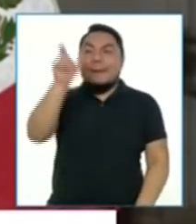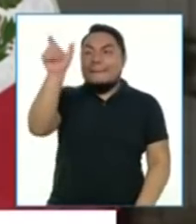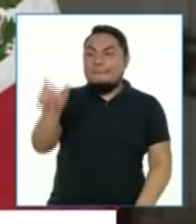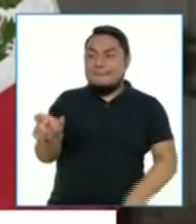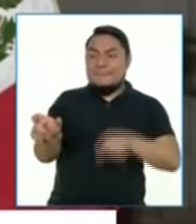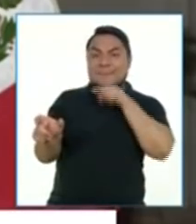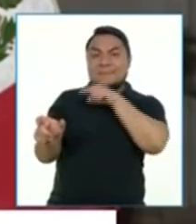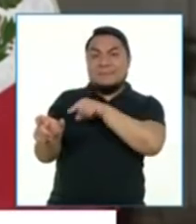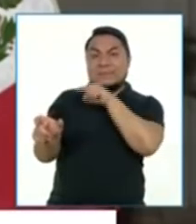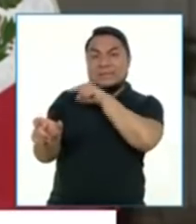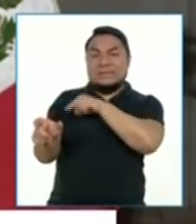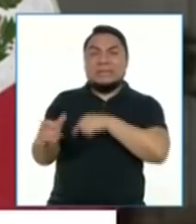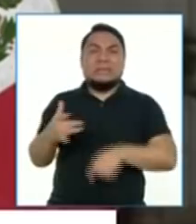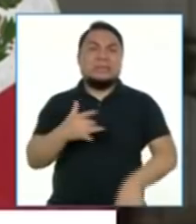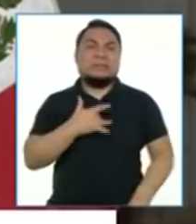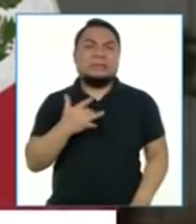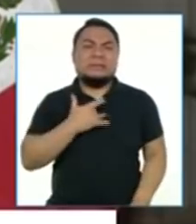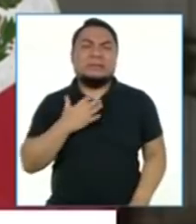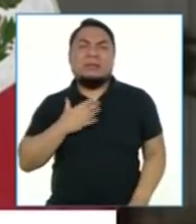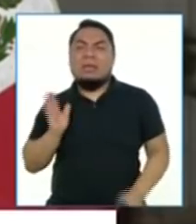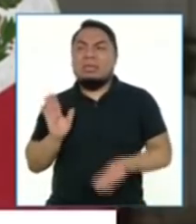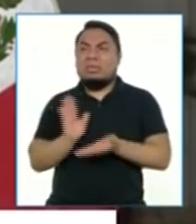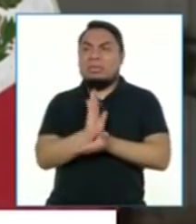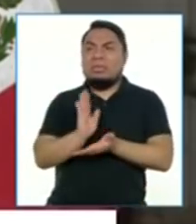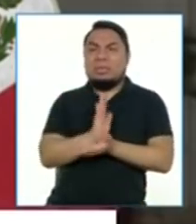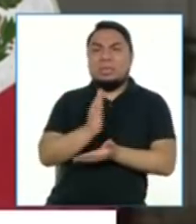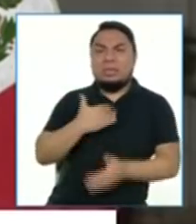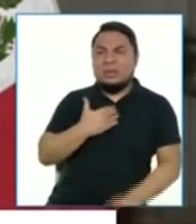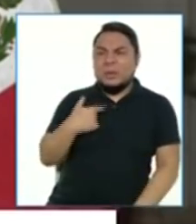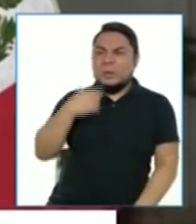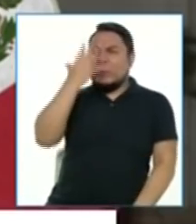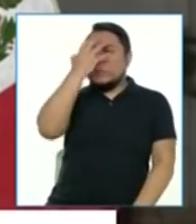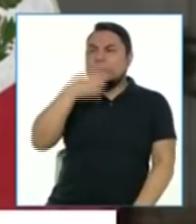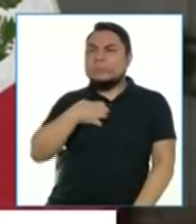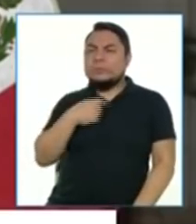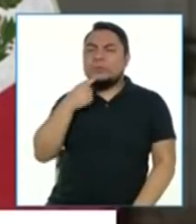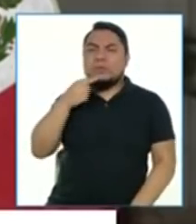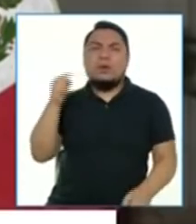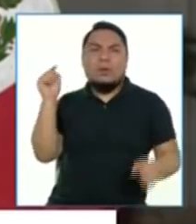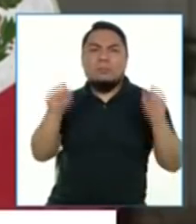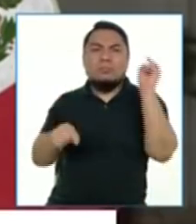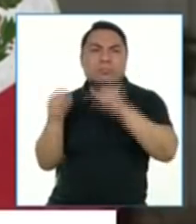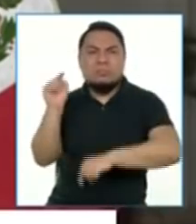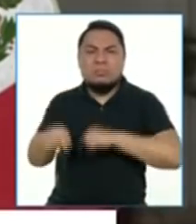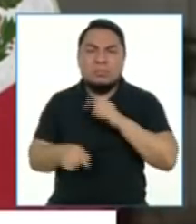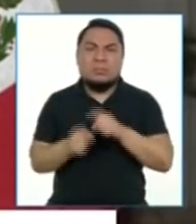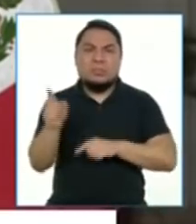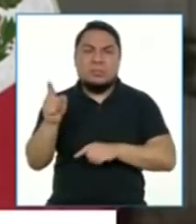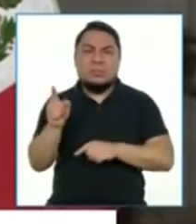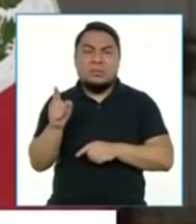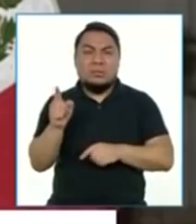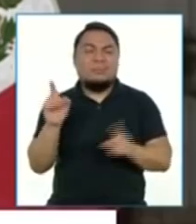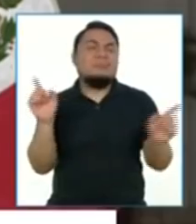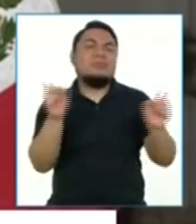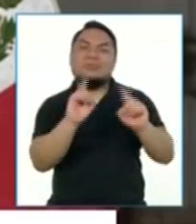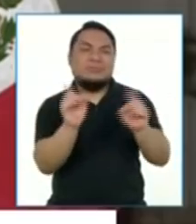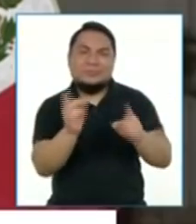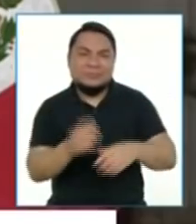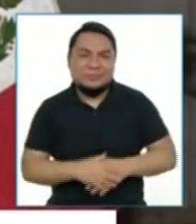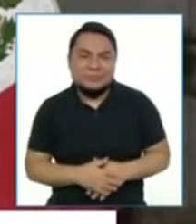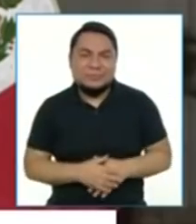nuevamente pasar digamos los receptores a las eventuales responsabilidades que pueden tener desde el congreso de la república